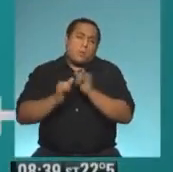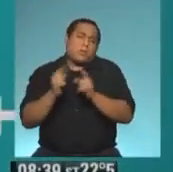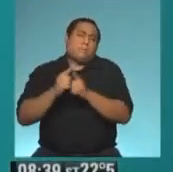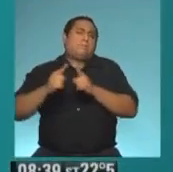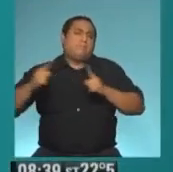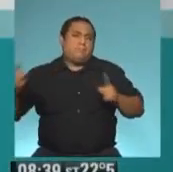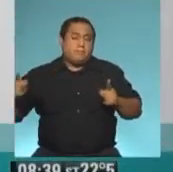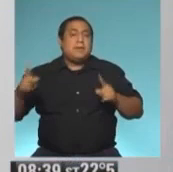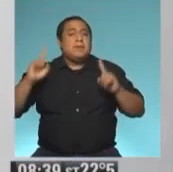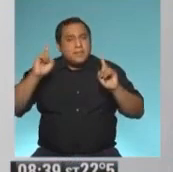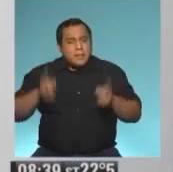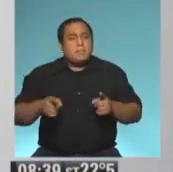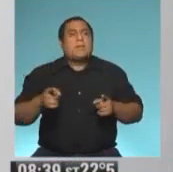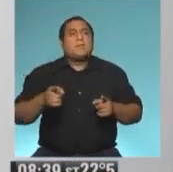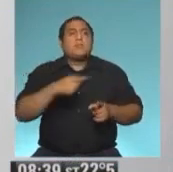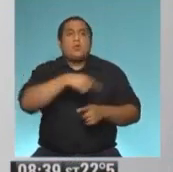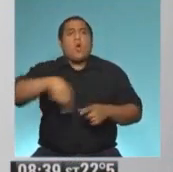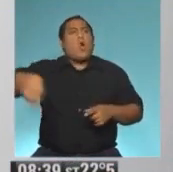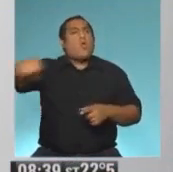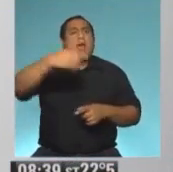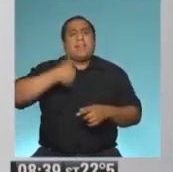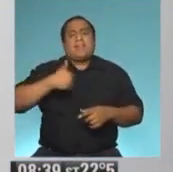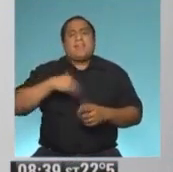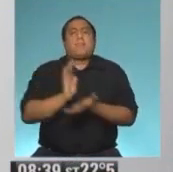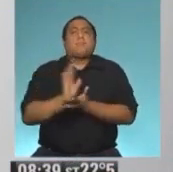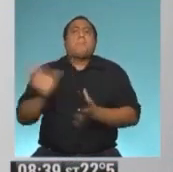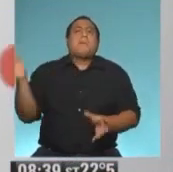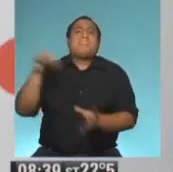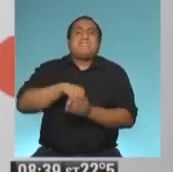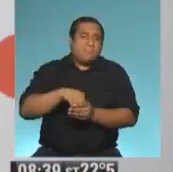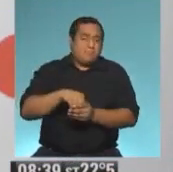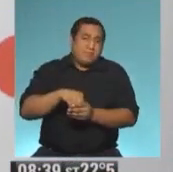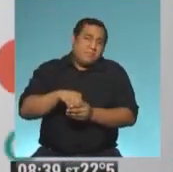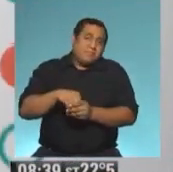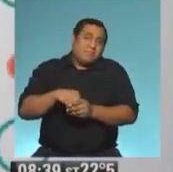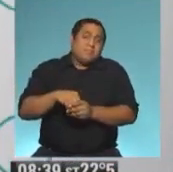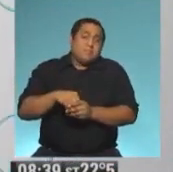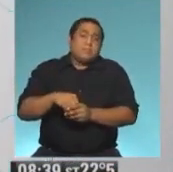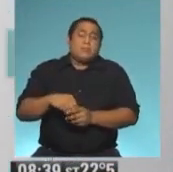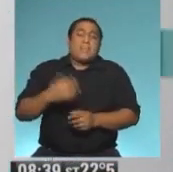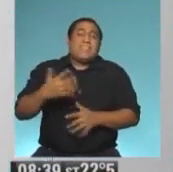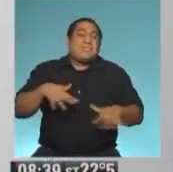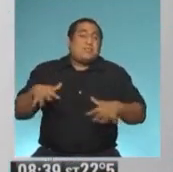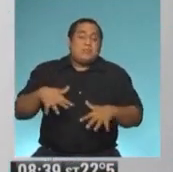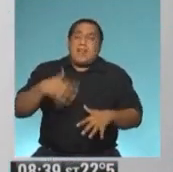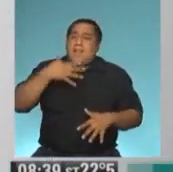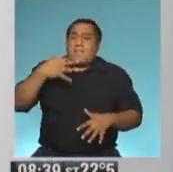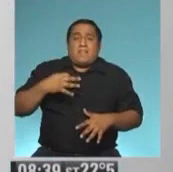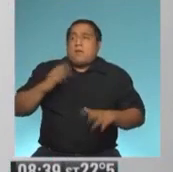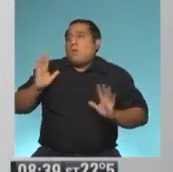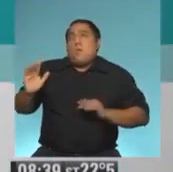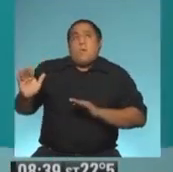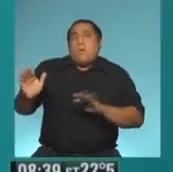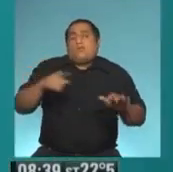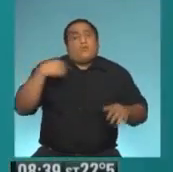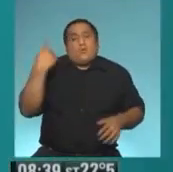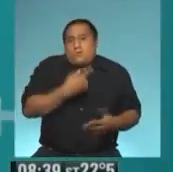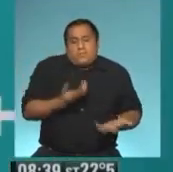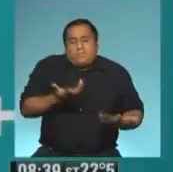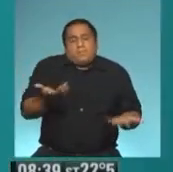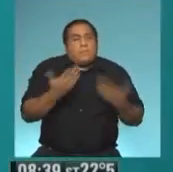presencia y la participación de todo el país en esto que tiene que ver con una realidad que nos iguala a todos. Así que muchas gracias.